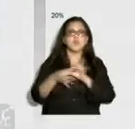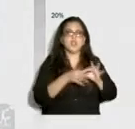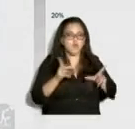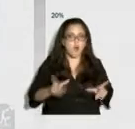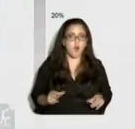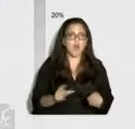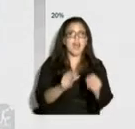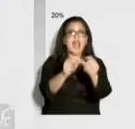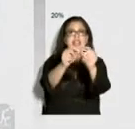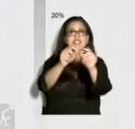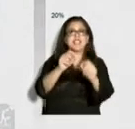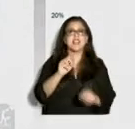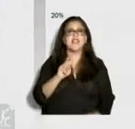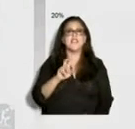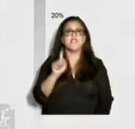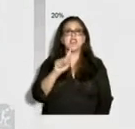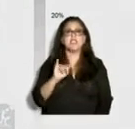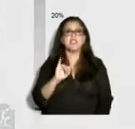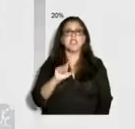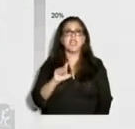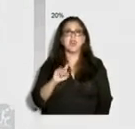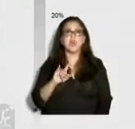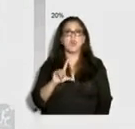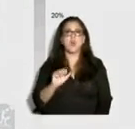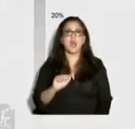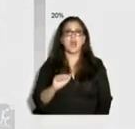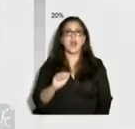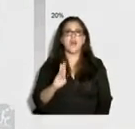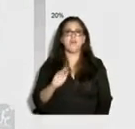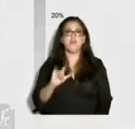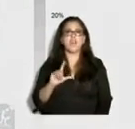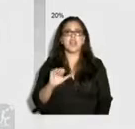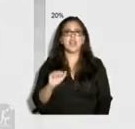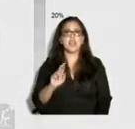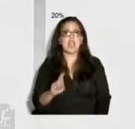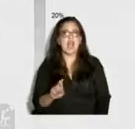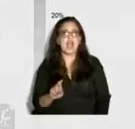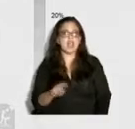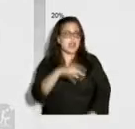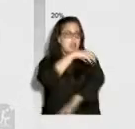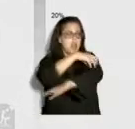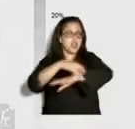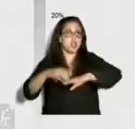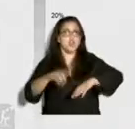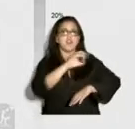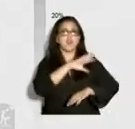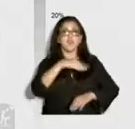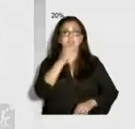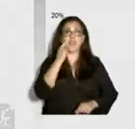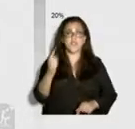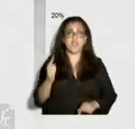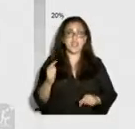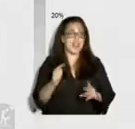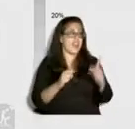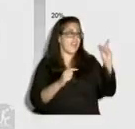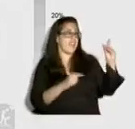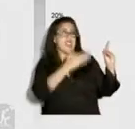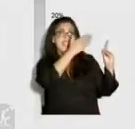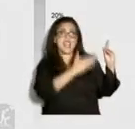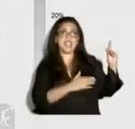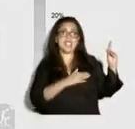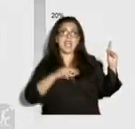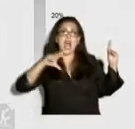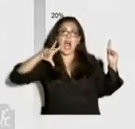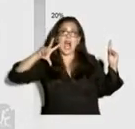a lo largo del país, en las distintas regiones. Y si ustedes se fijan en el Chile que está más a la derecha, ahí pintado de gris, en la región